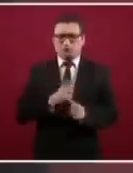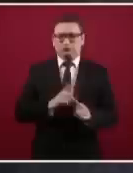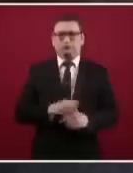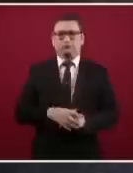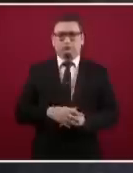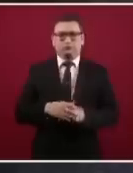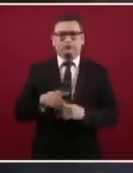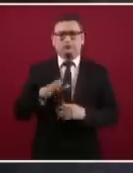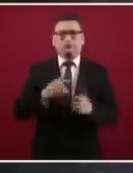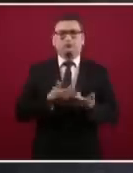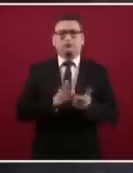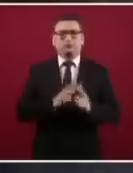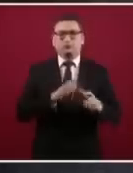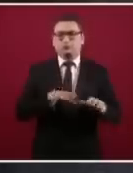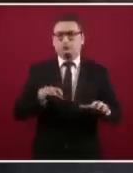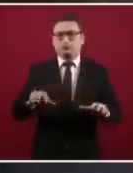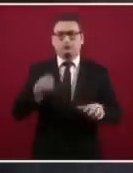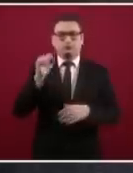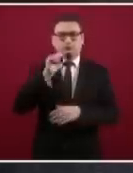sindical.